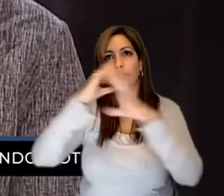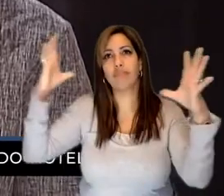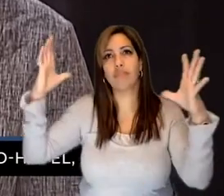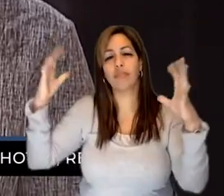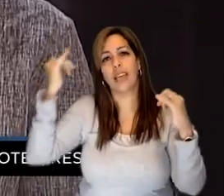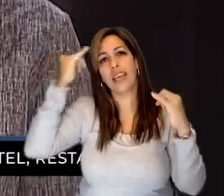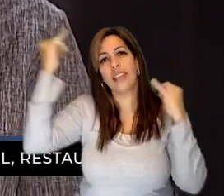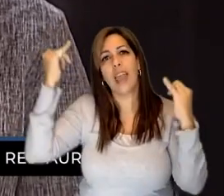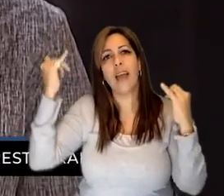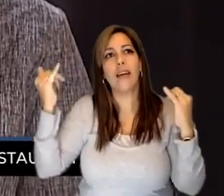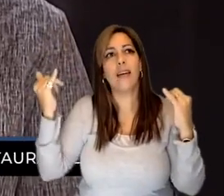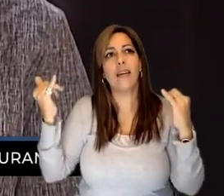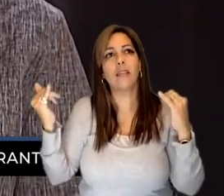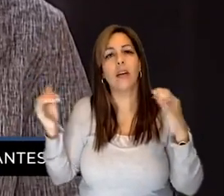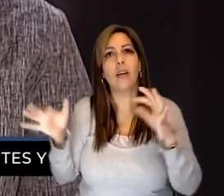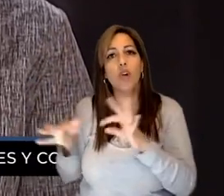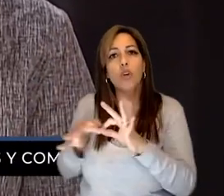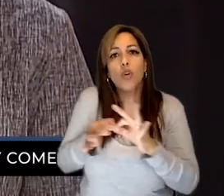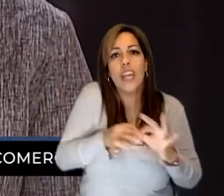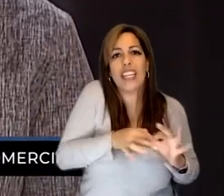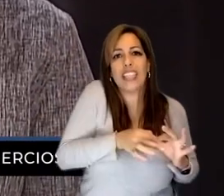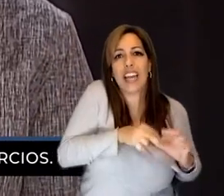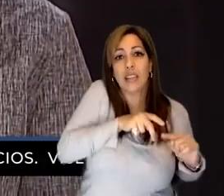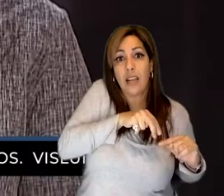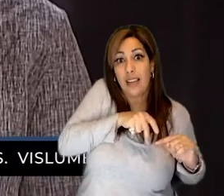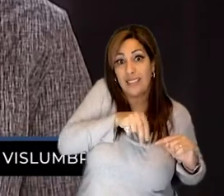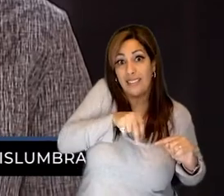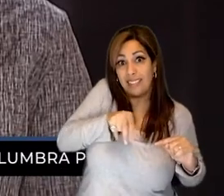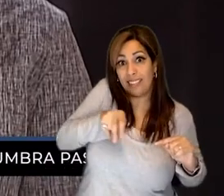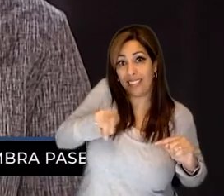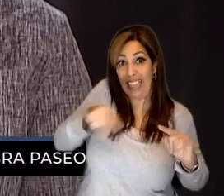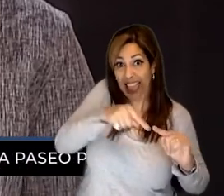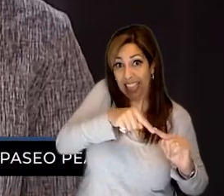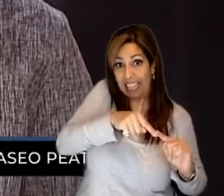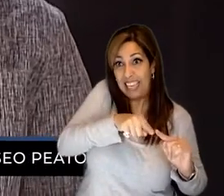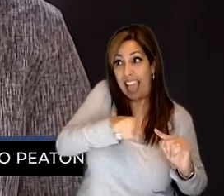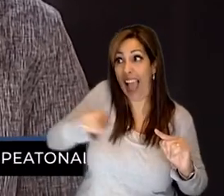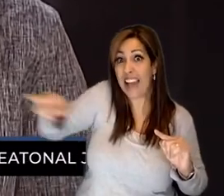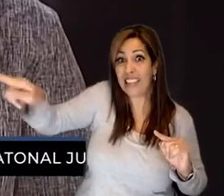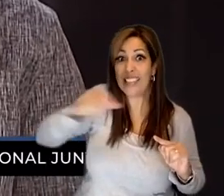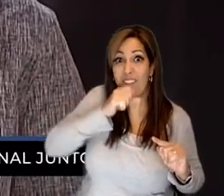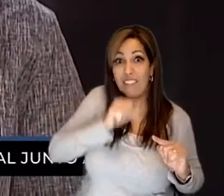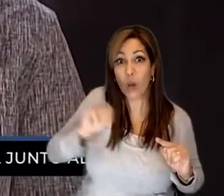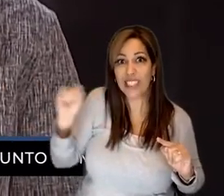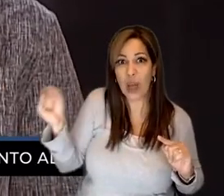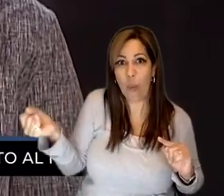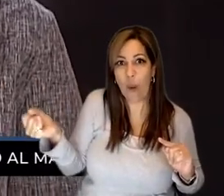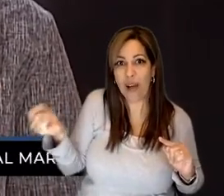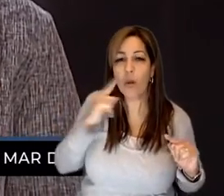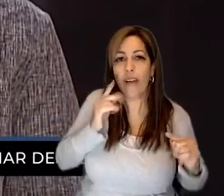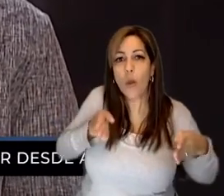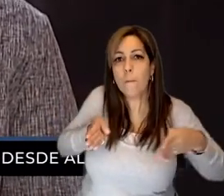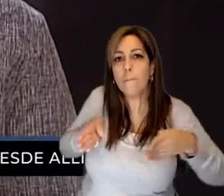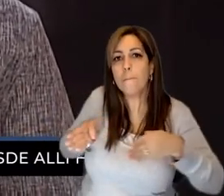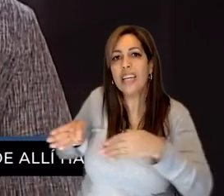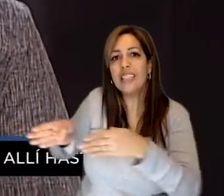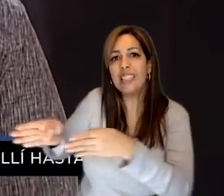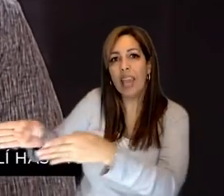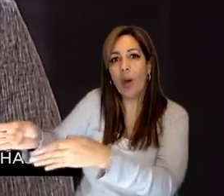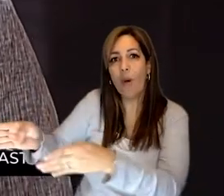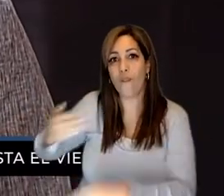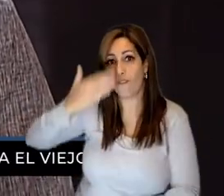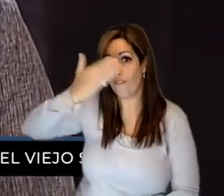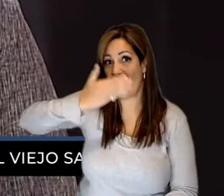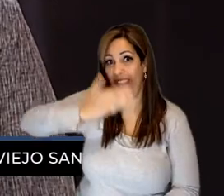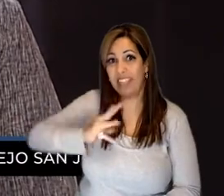vislumbra la conectividad de manera peatonal desde esa área del Club Náutico hasta el Viejo San Juan, porque oh. va a haber un paseo justo